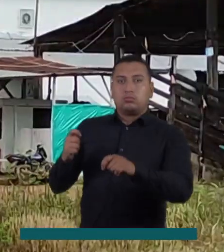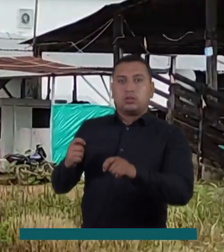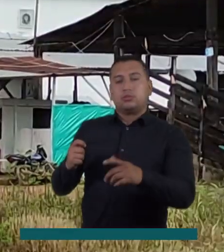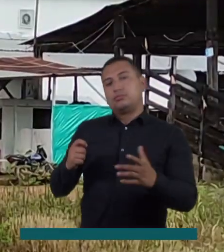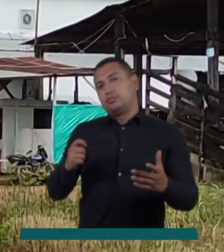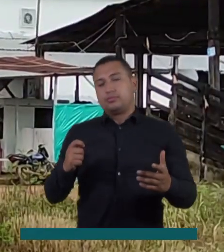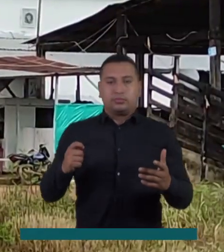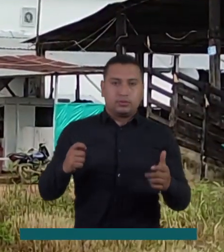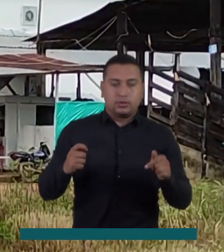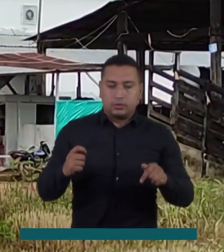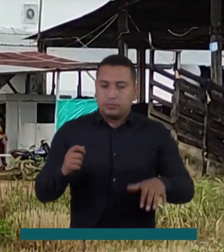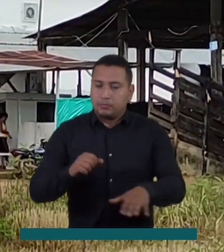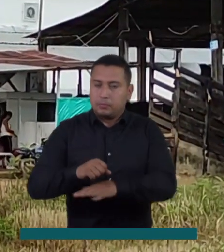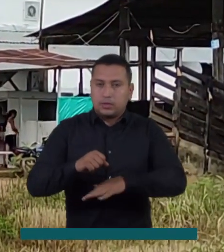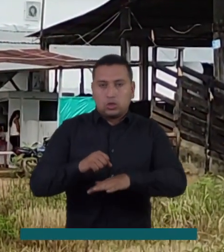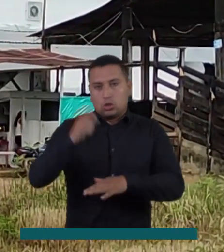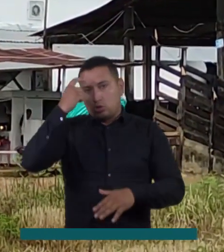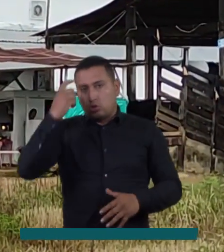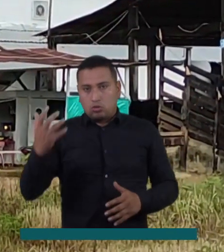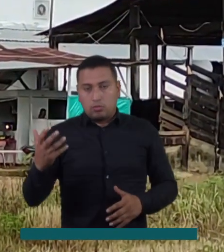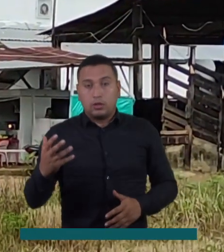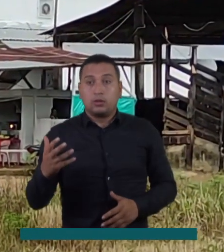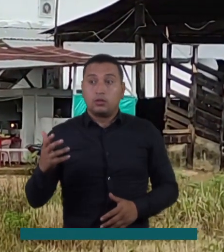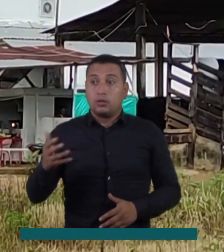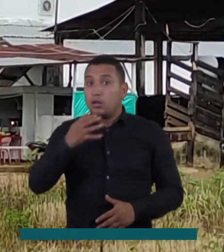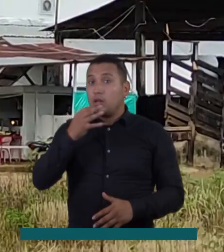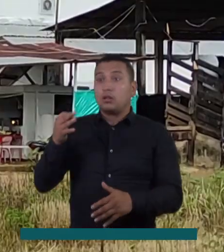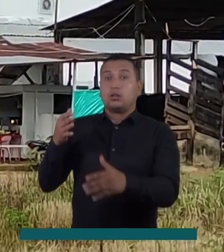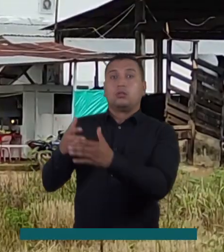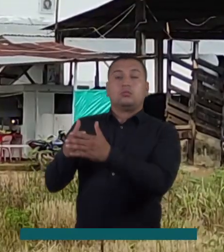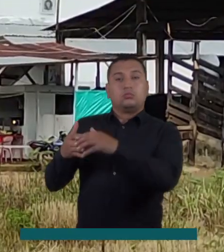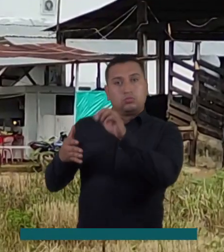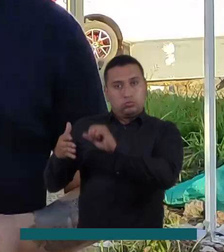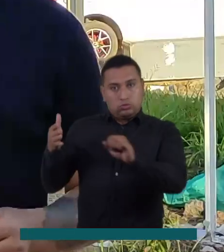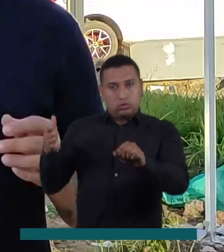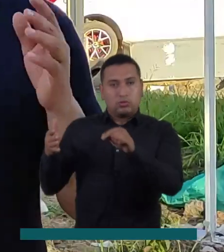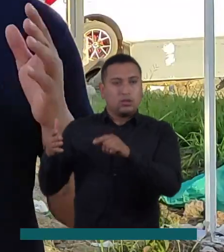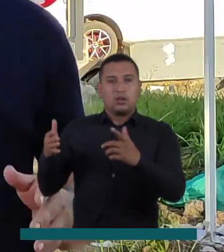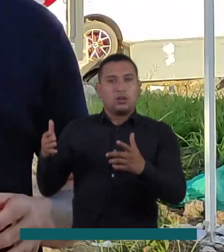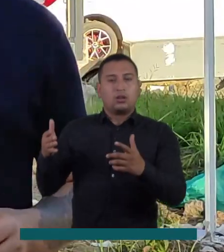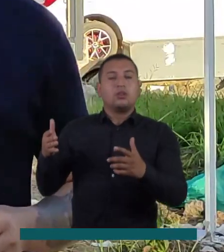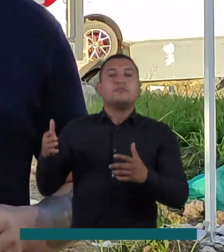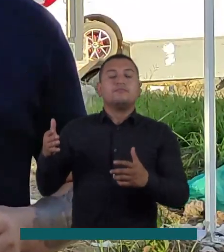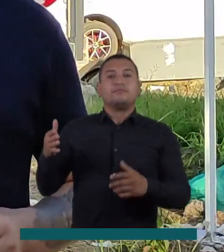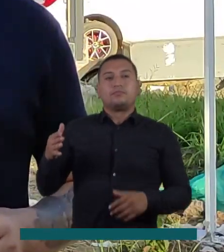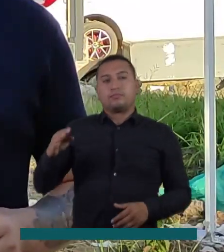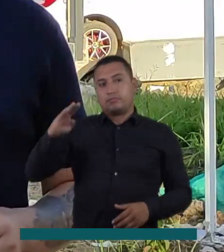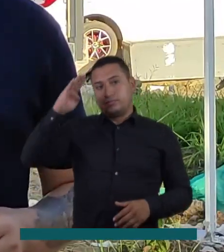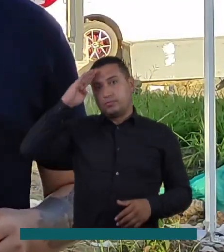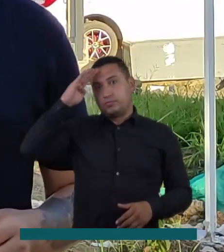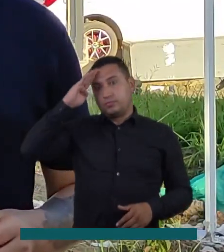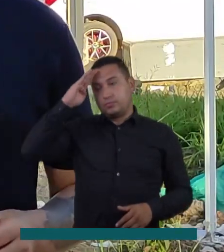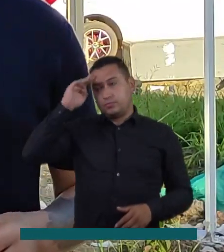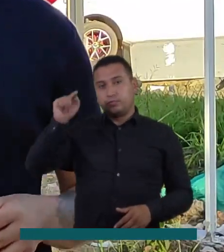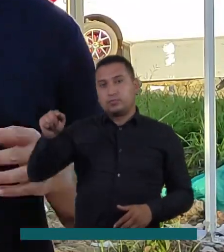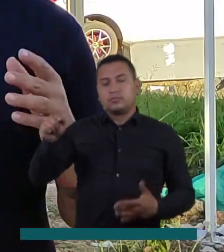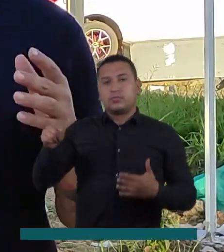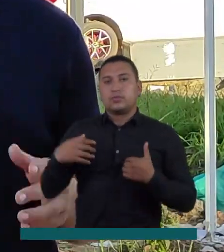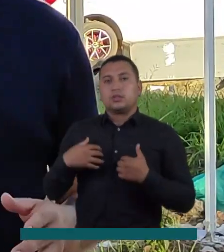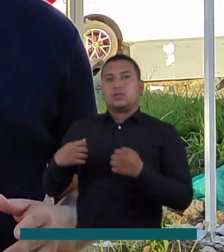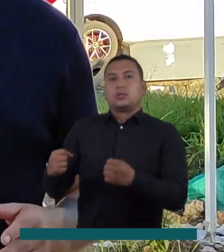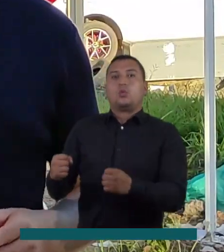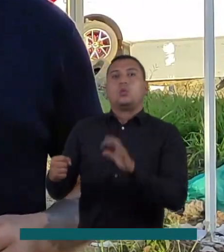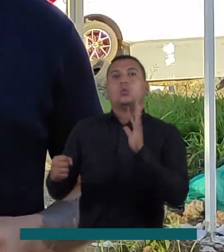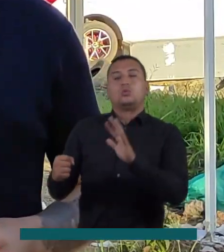básicas de salubridad. La denuncia puede ser anónima a la línea de la policía. El objetivo de las autoridades es garantizar la salud de los